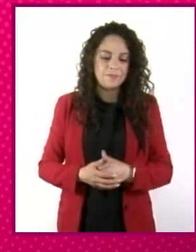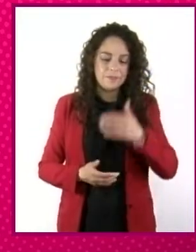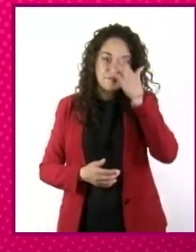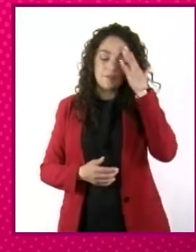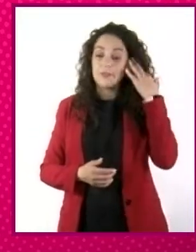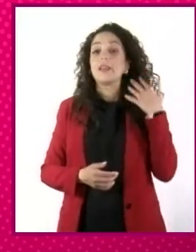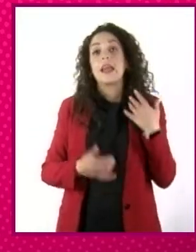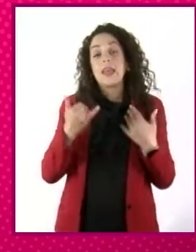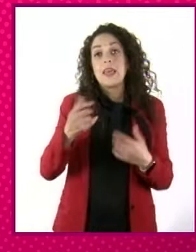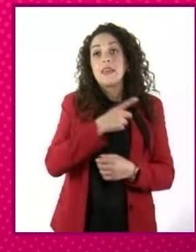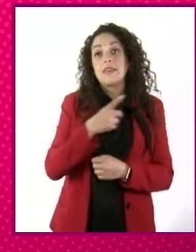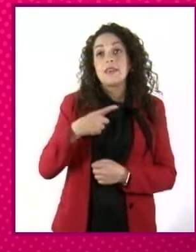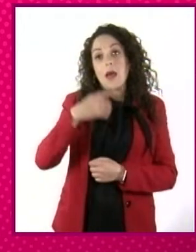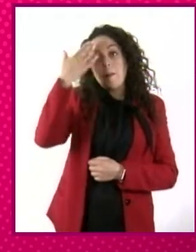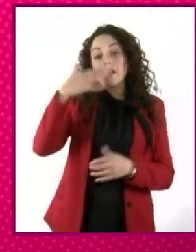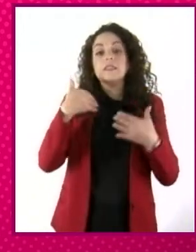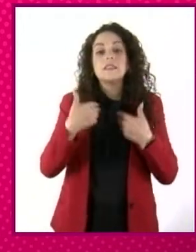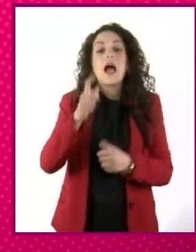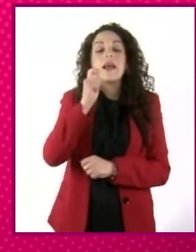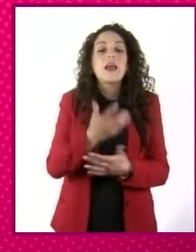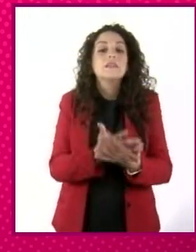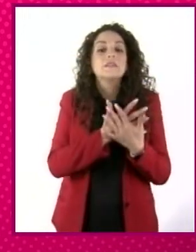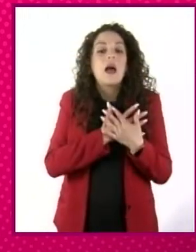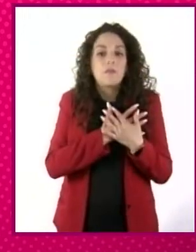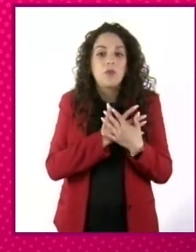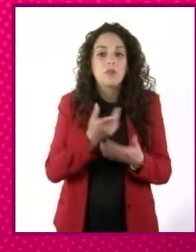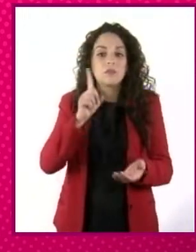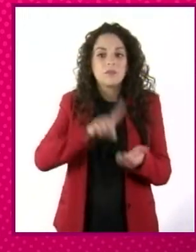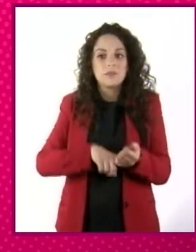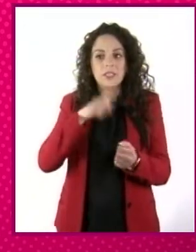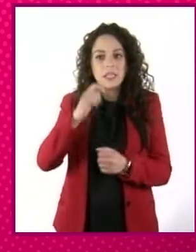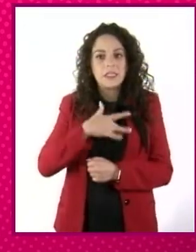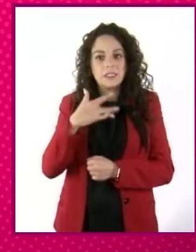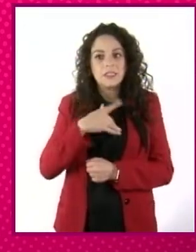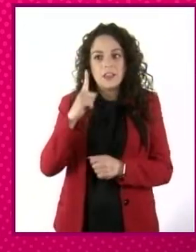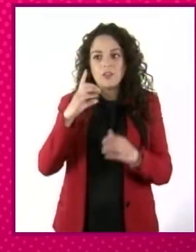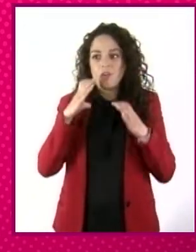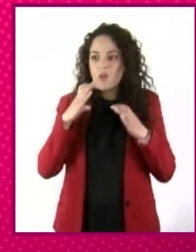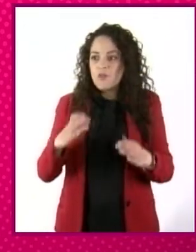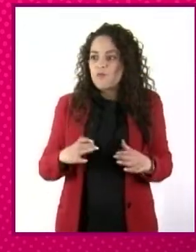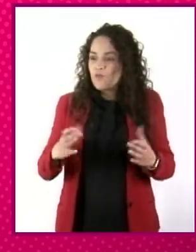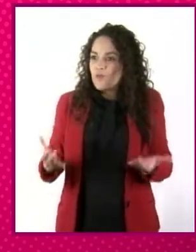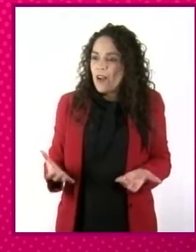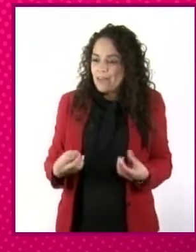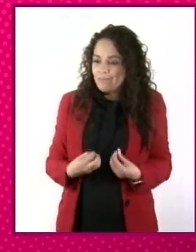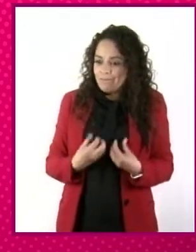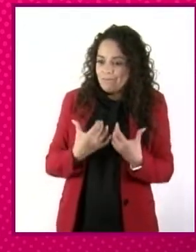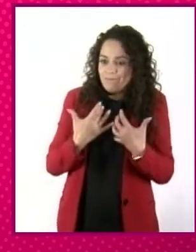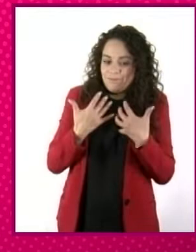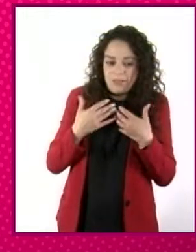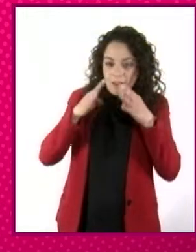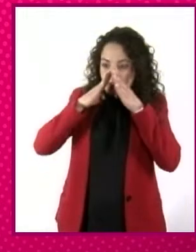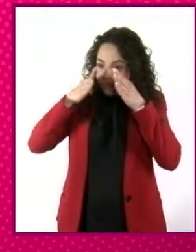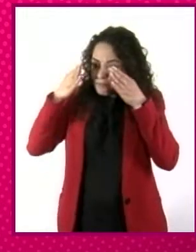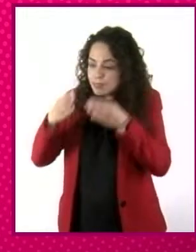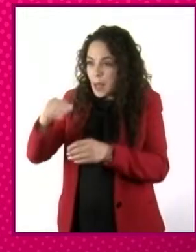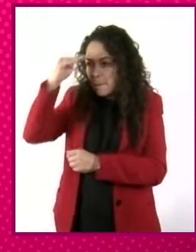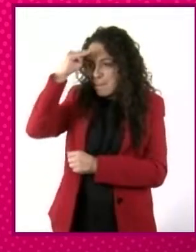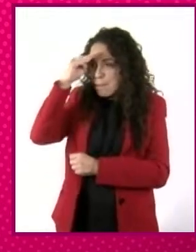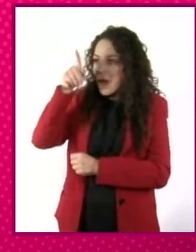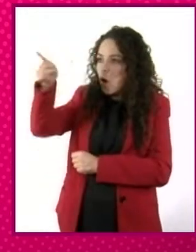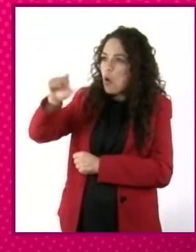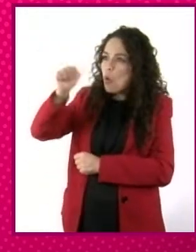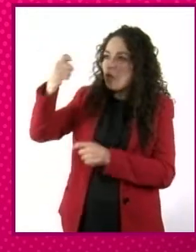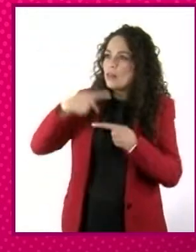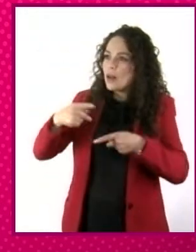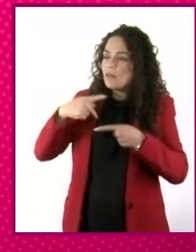es amor. Esas reacciones más fisiológicas, más intensas, que casi uno puede no dormir porque está como tan focalizado en la otra persona, dura